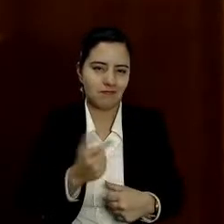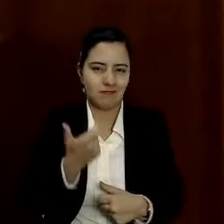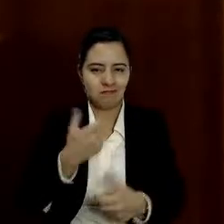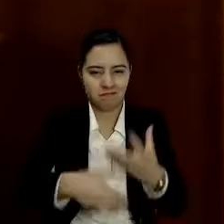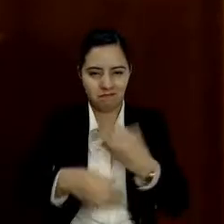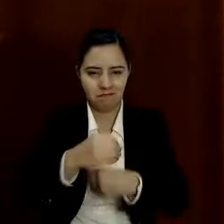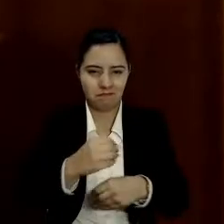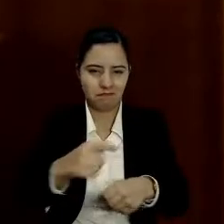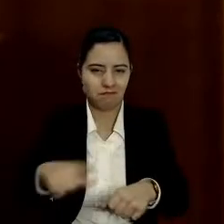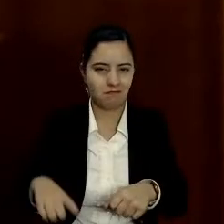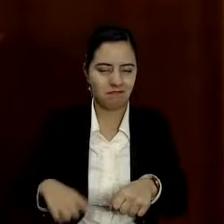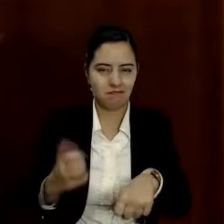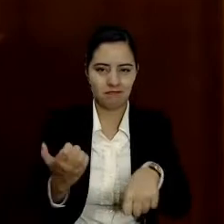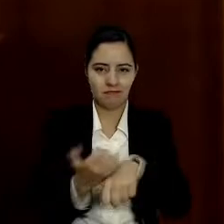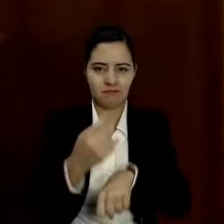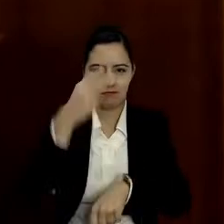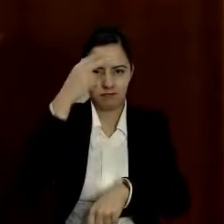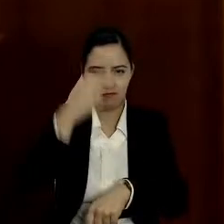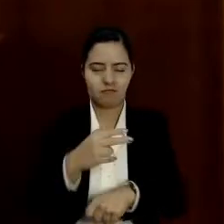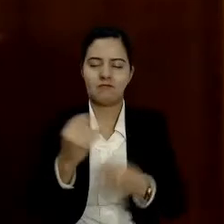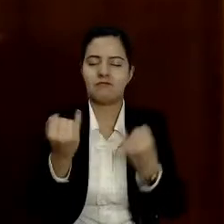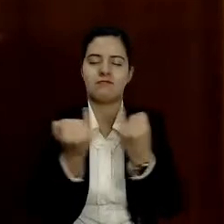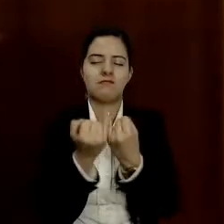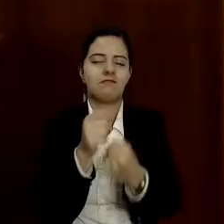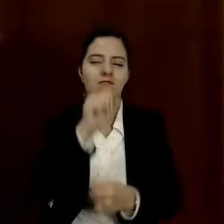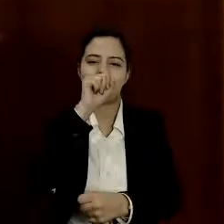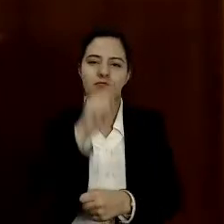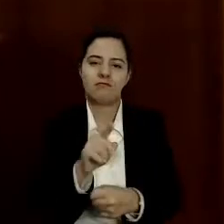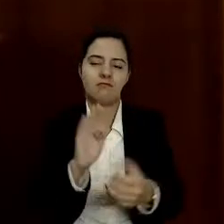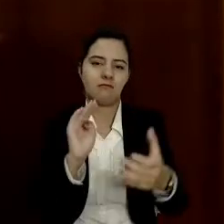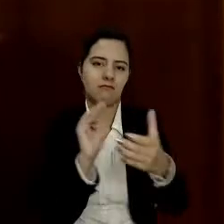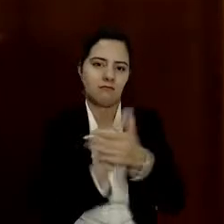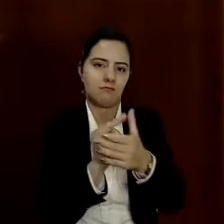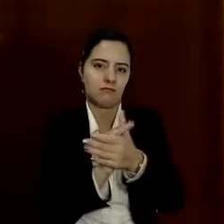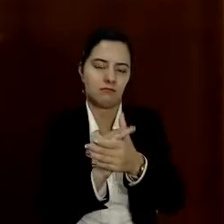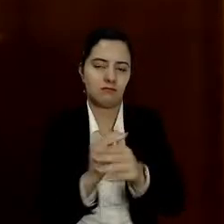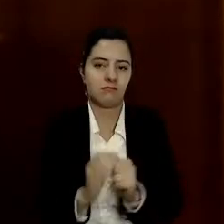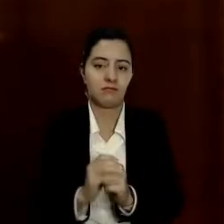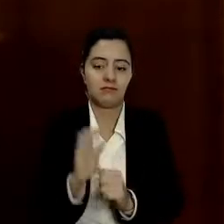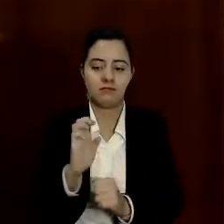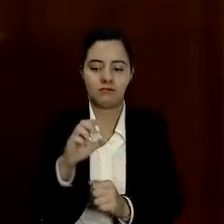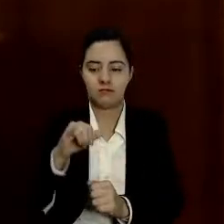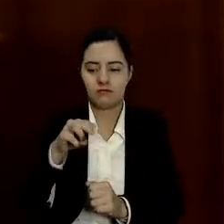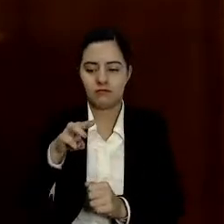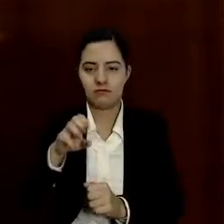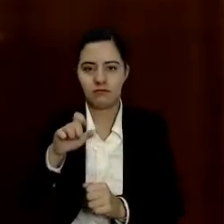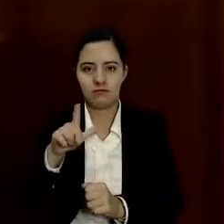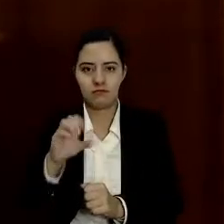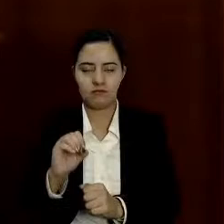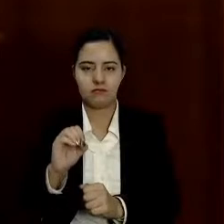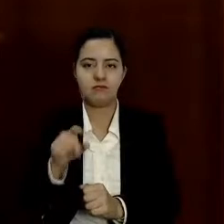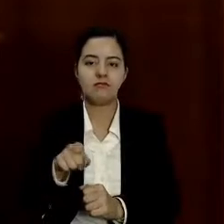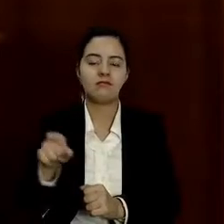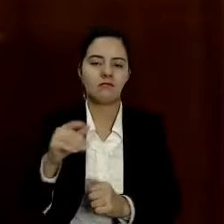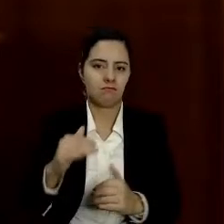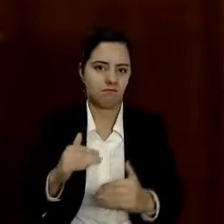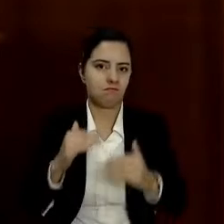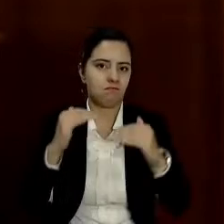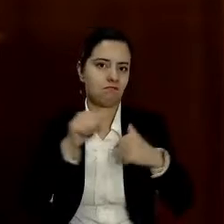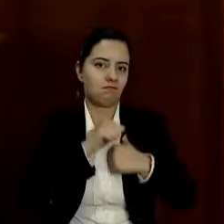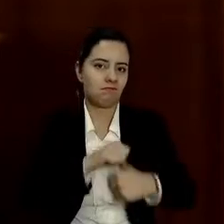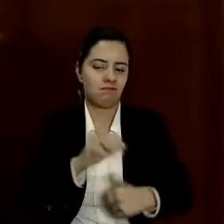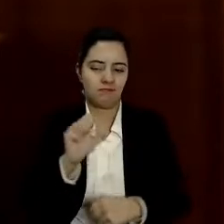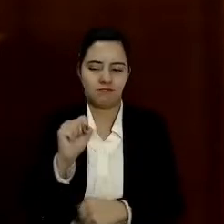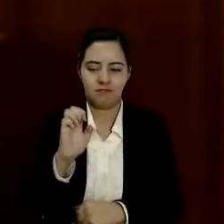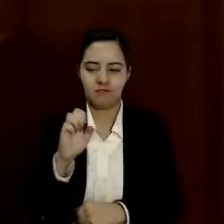estatal también fueron omisos. Emilio Cebadúa, exoficial mayor de la Sedesol, declaró en el